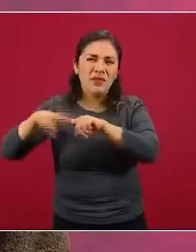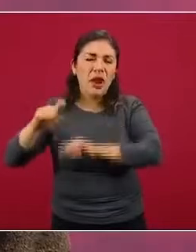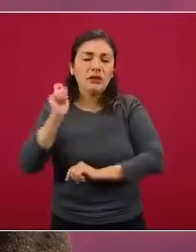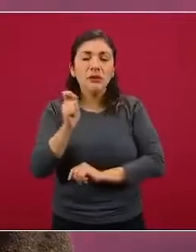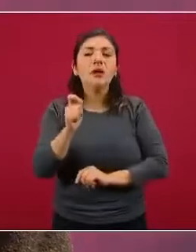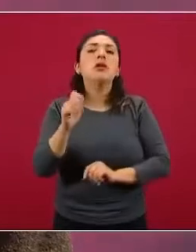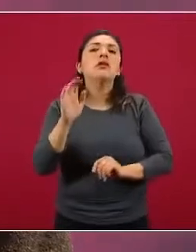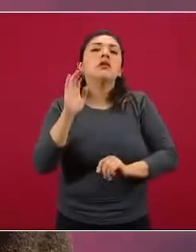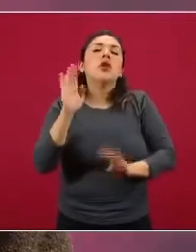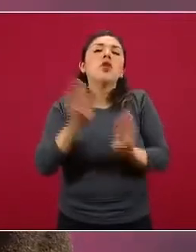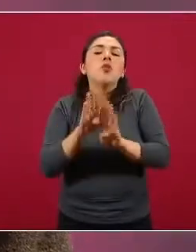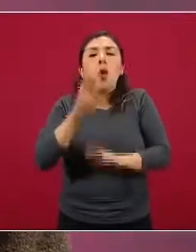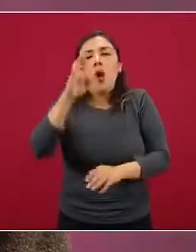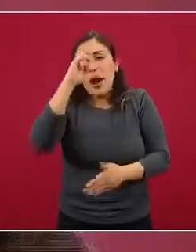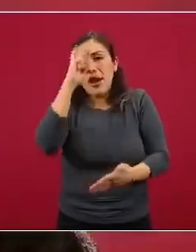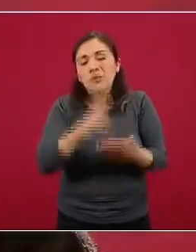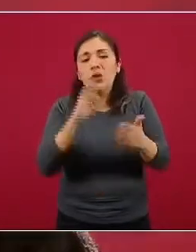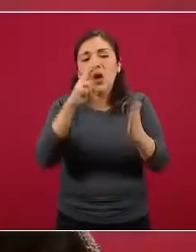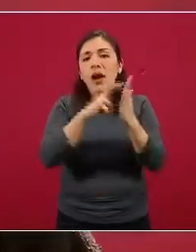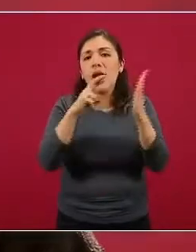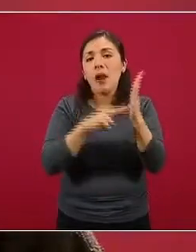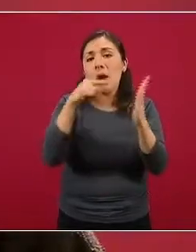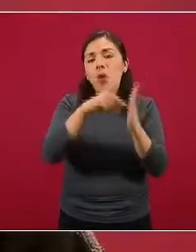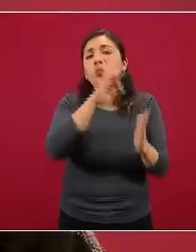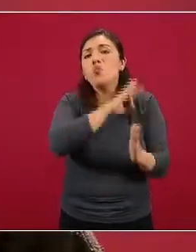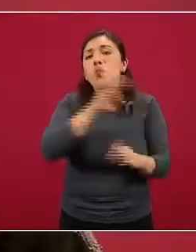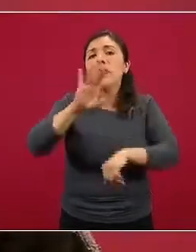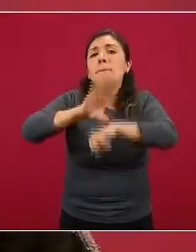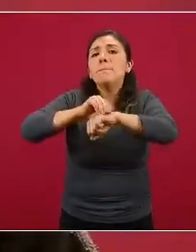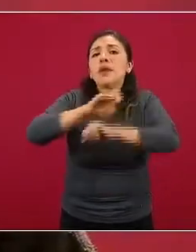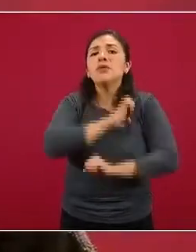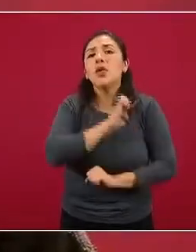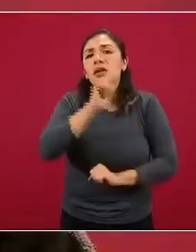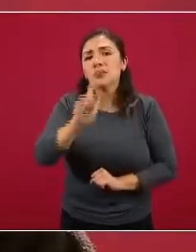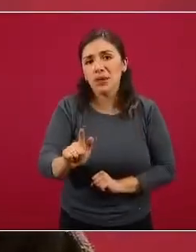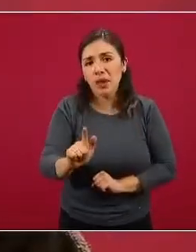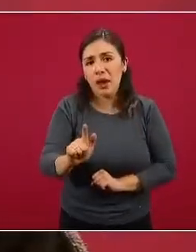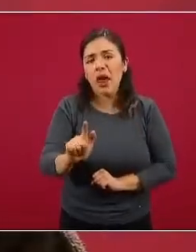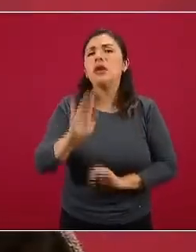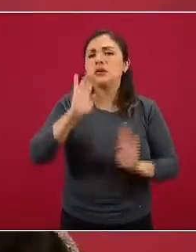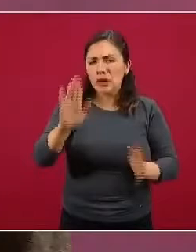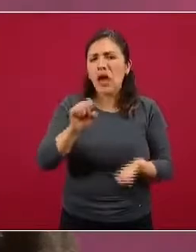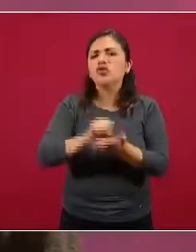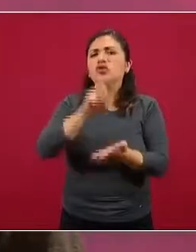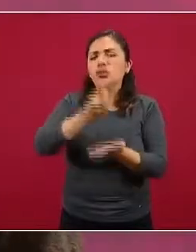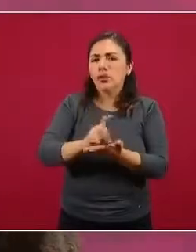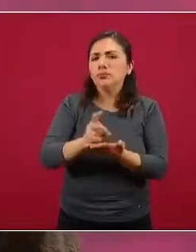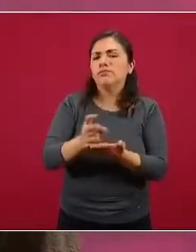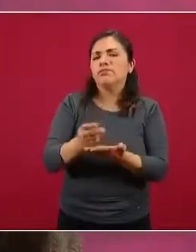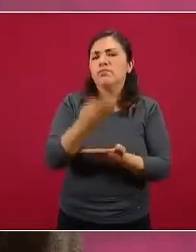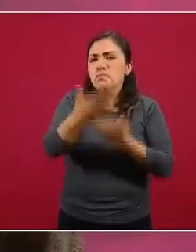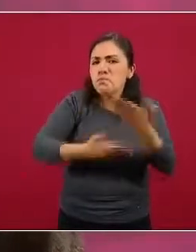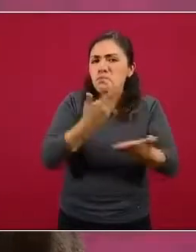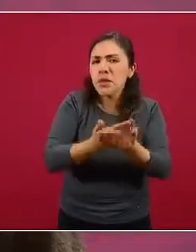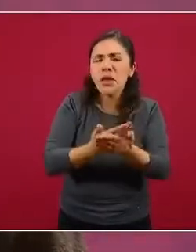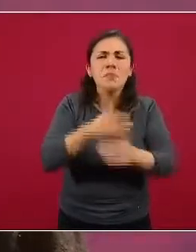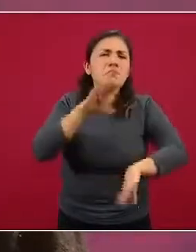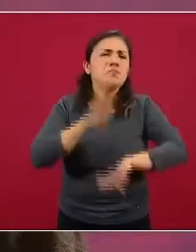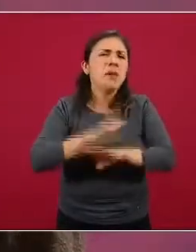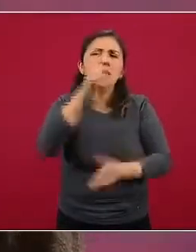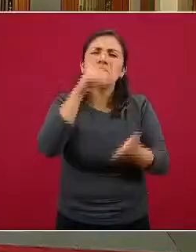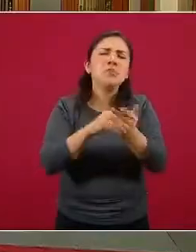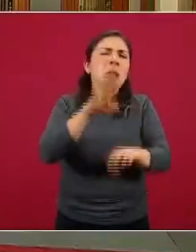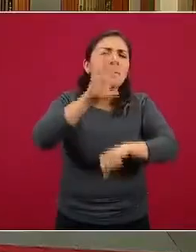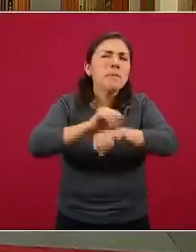apelado a lo que está reglamentado, que es la posibilidad de permisos especiales, y se han solicitado miles de